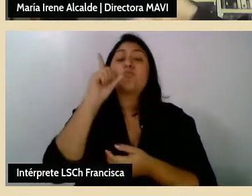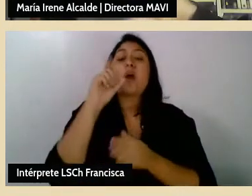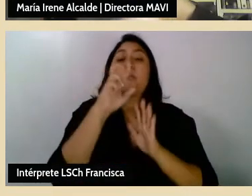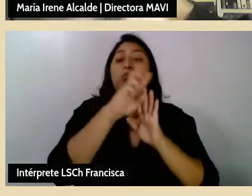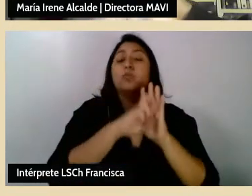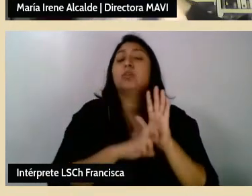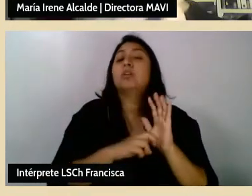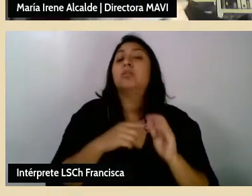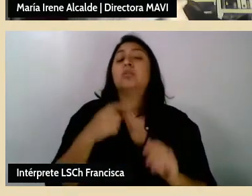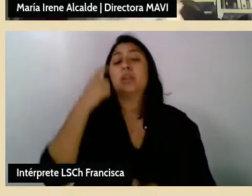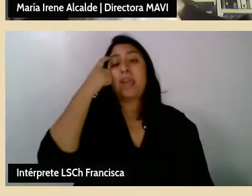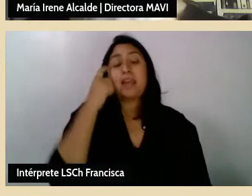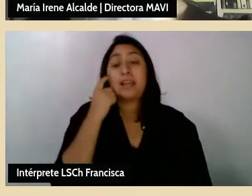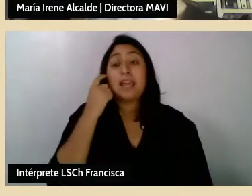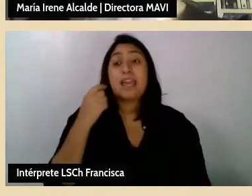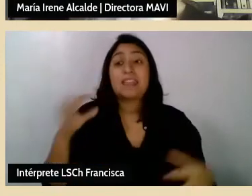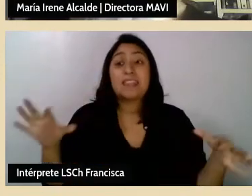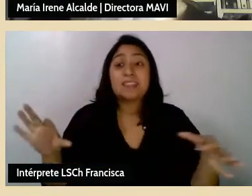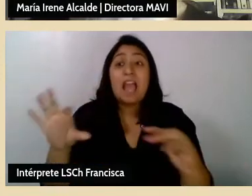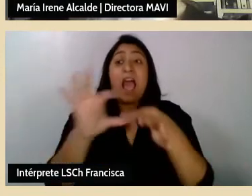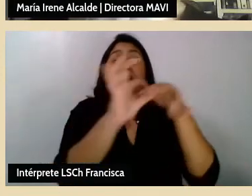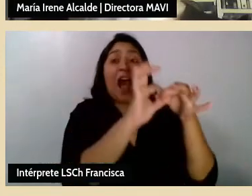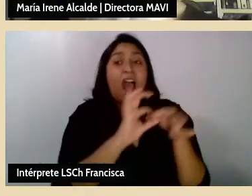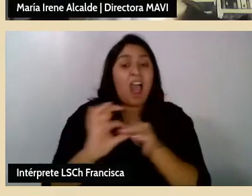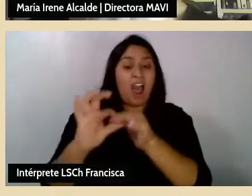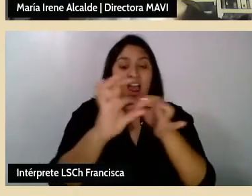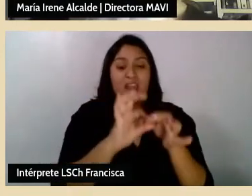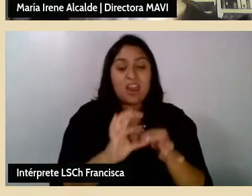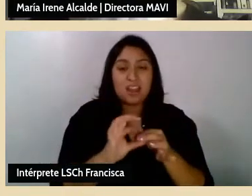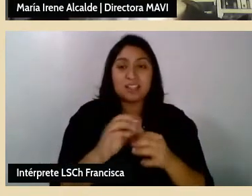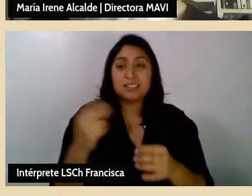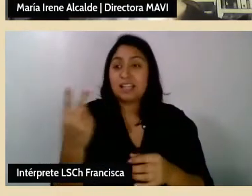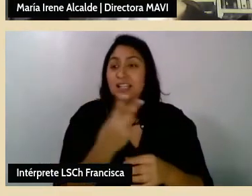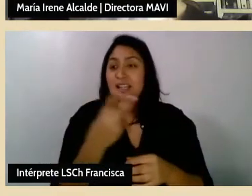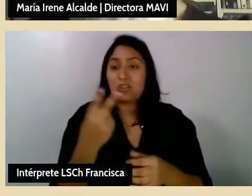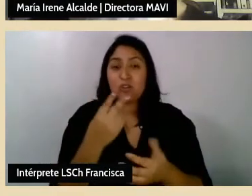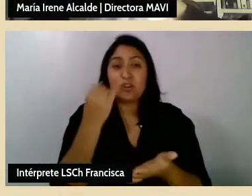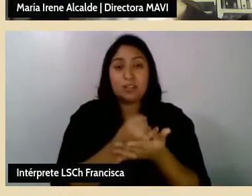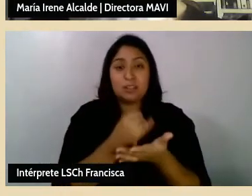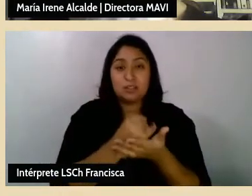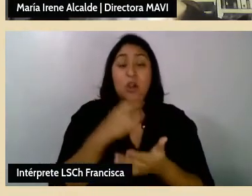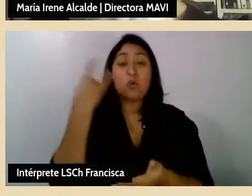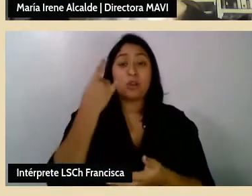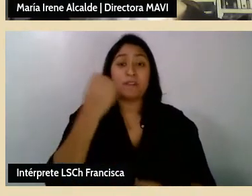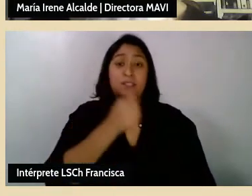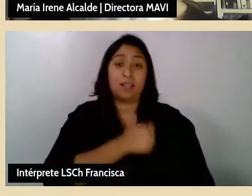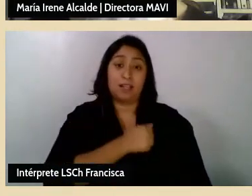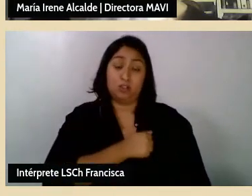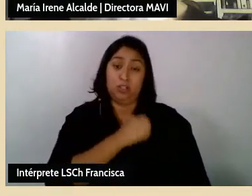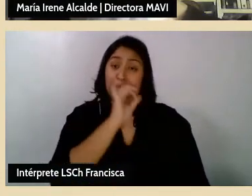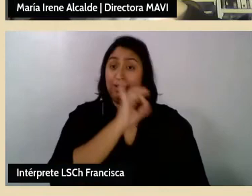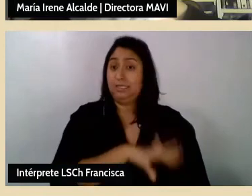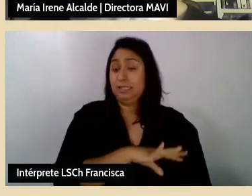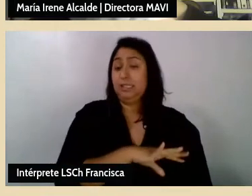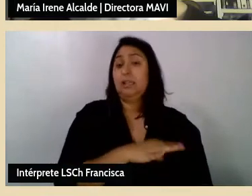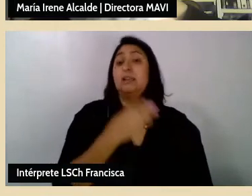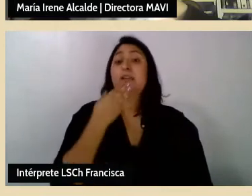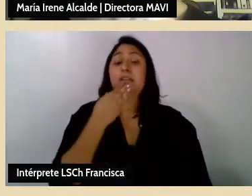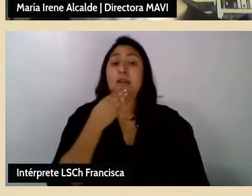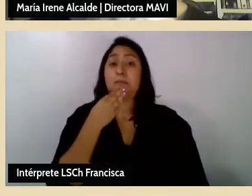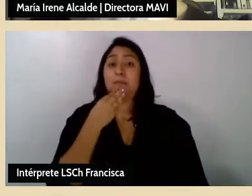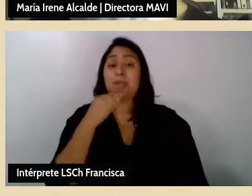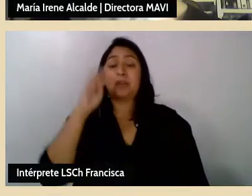esta tremenda alianza entre estas dos instituciones, Universidad Católica de Chile y Museo de Artes